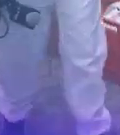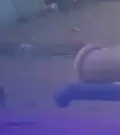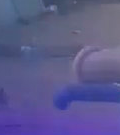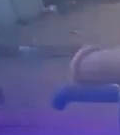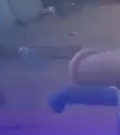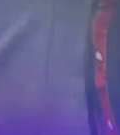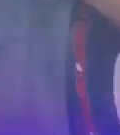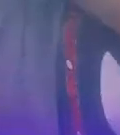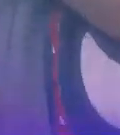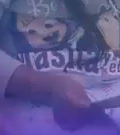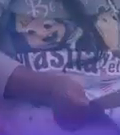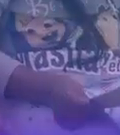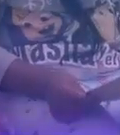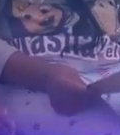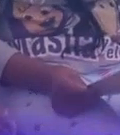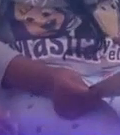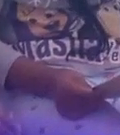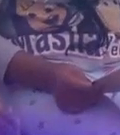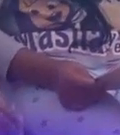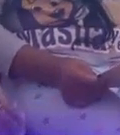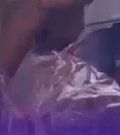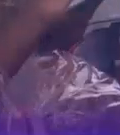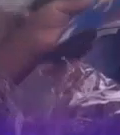amor. Son como